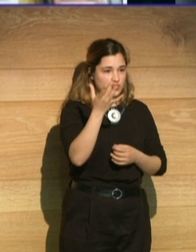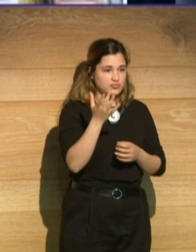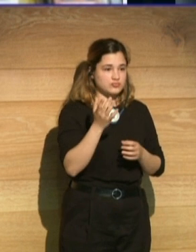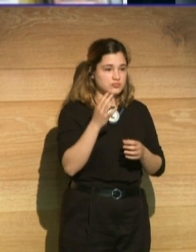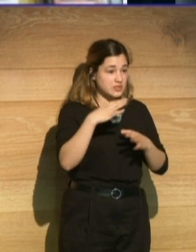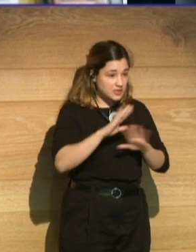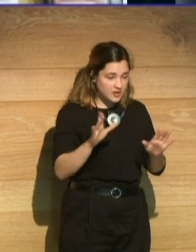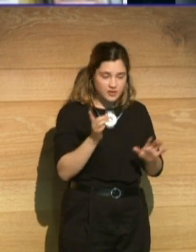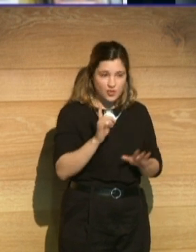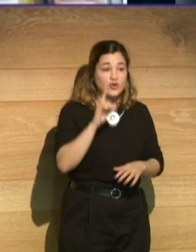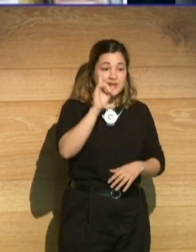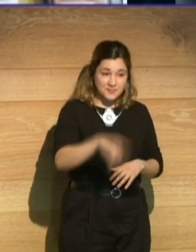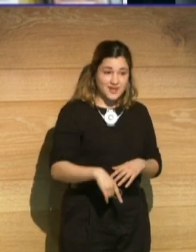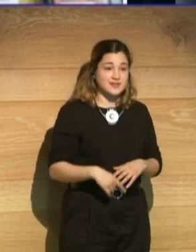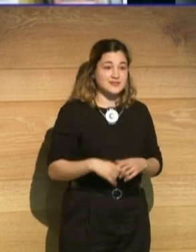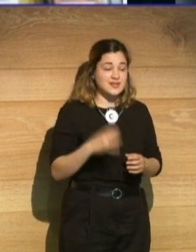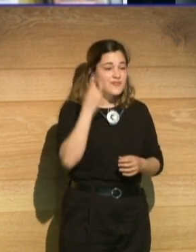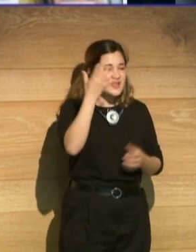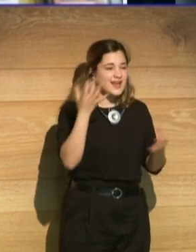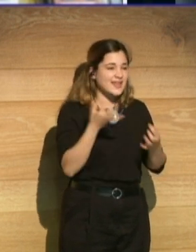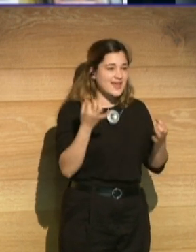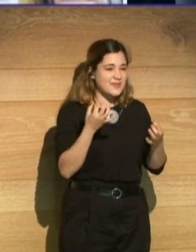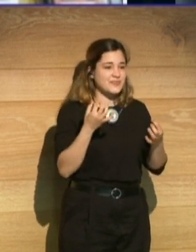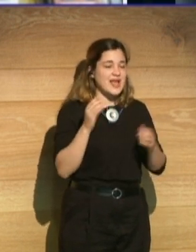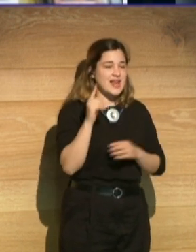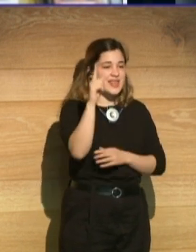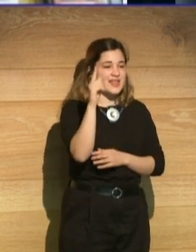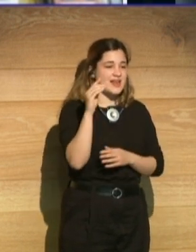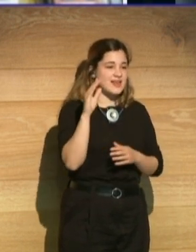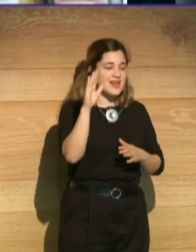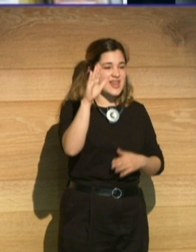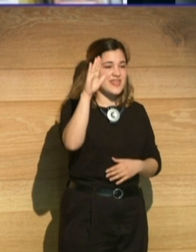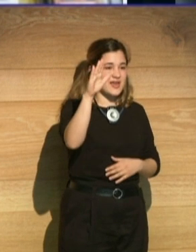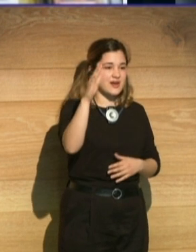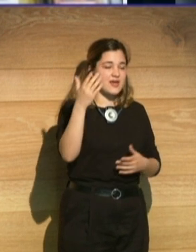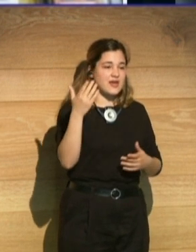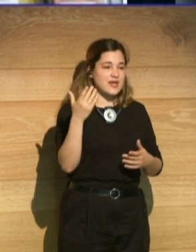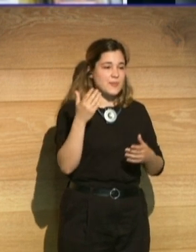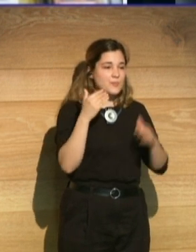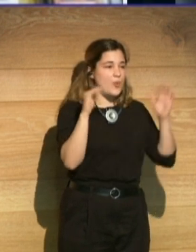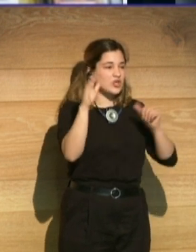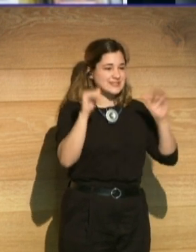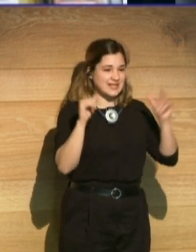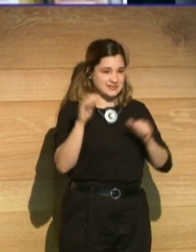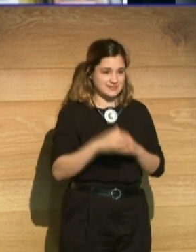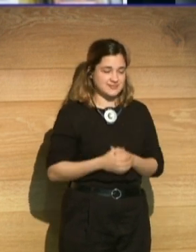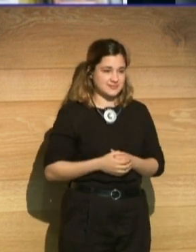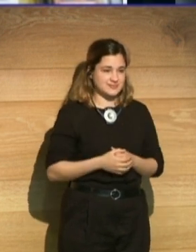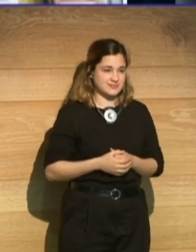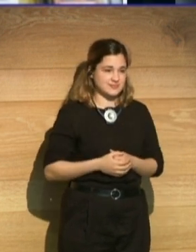inventor de la tipología de liderazgo populista. Y cuando nosotros